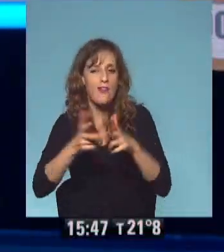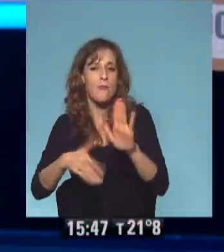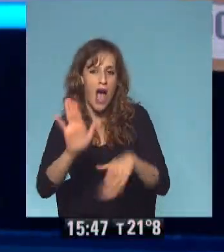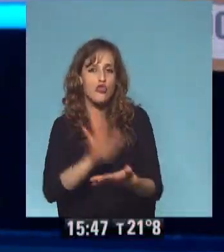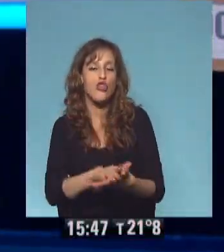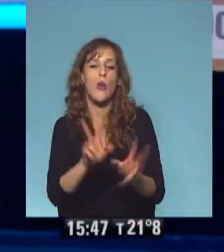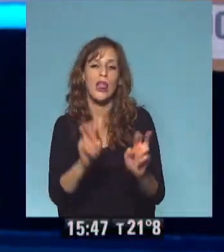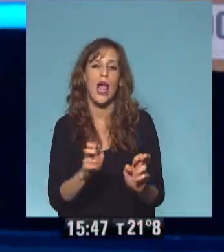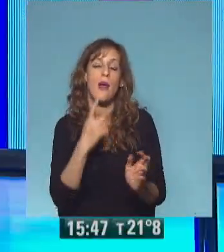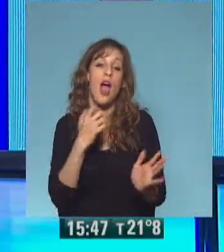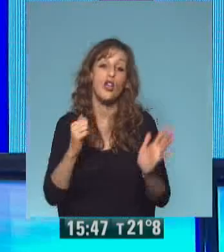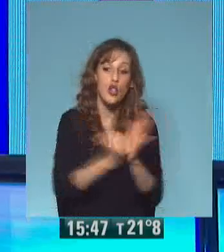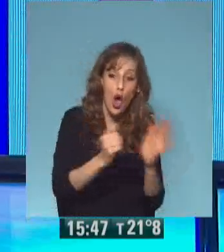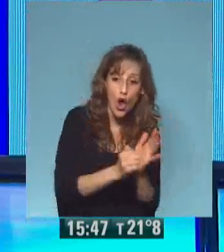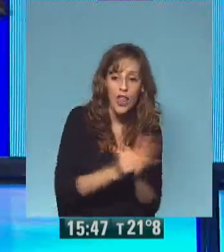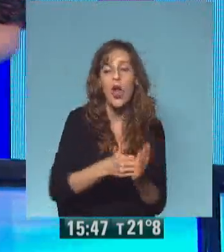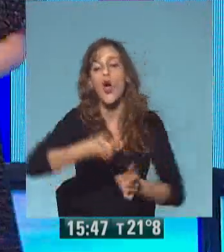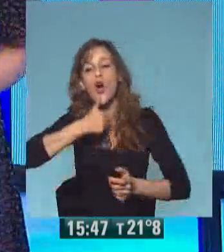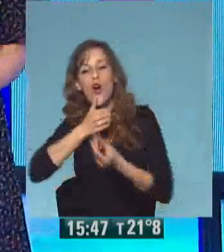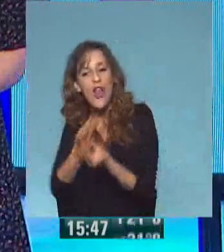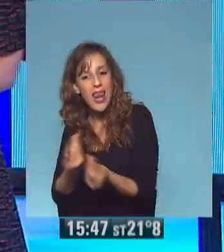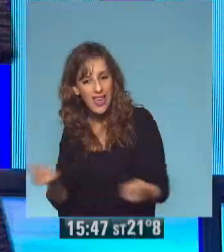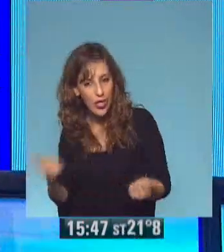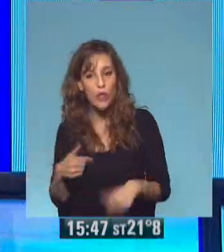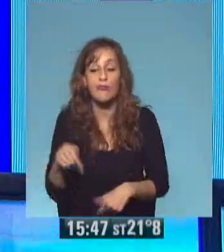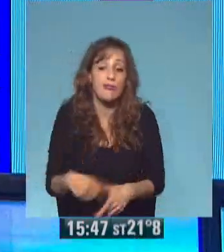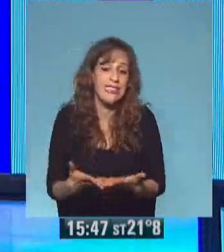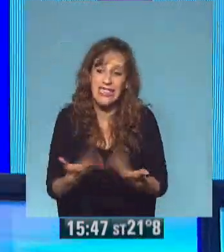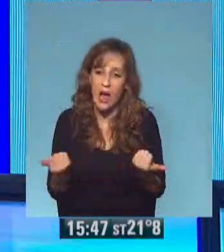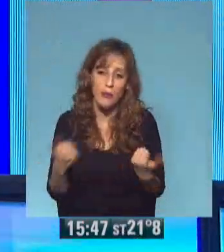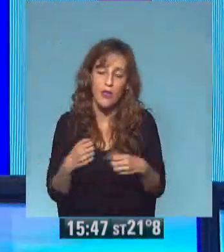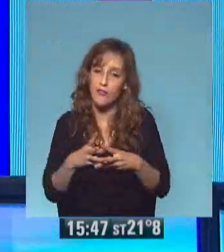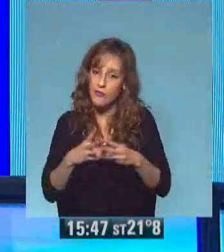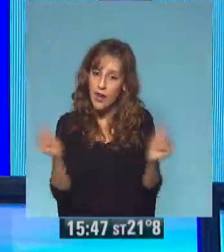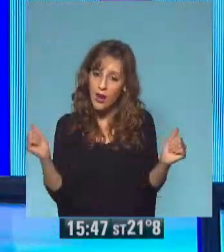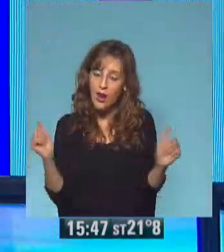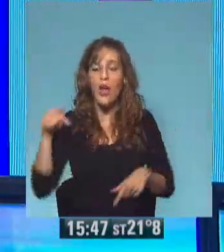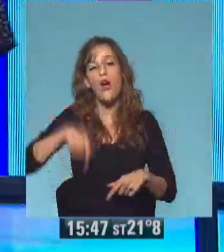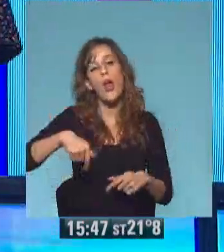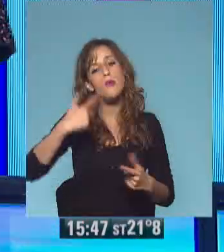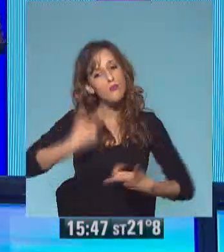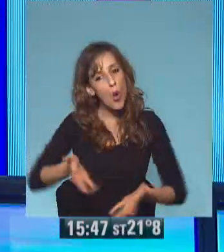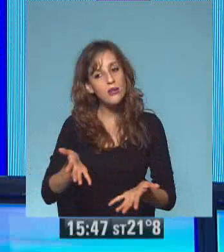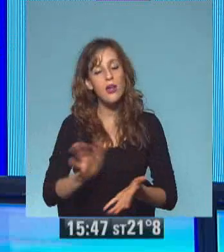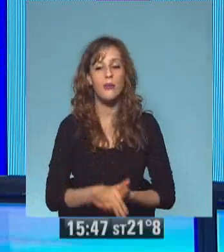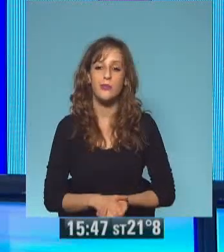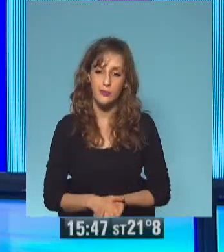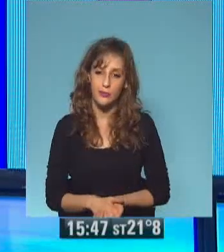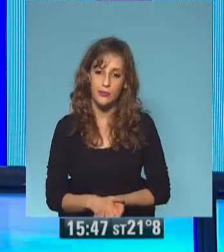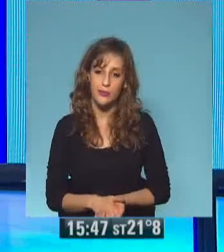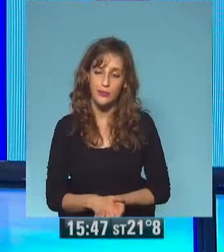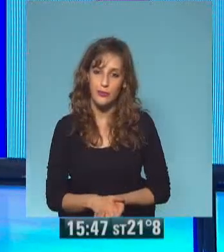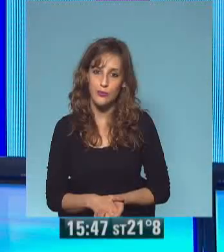sólidos y de los líquidos. Perfecto, bueno, nos tenemos que ir rapidito. Nos vamos con un capítulo de, ¿cómo se llaman los capítulos? Creo que es